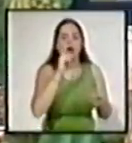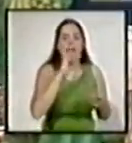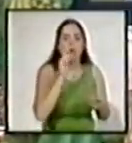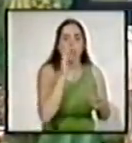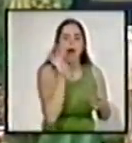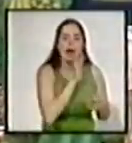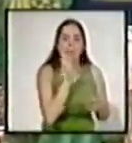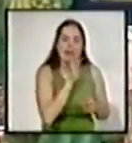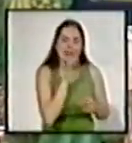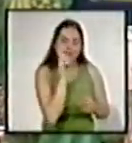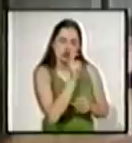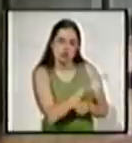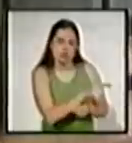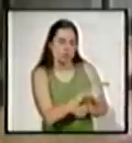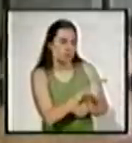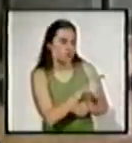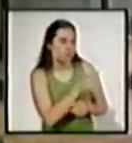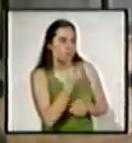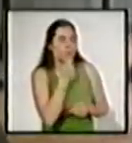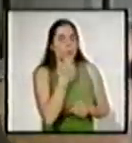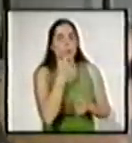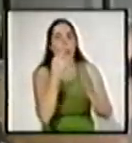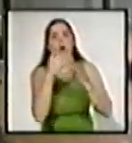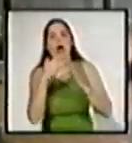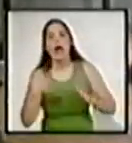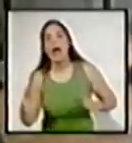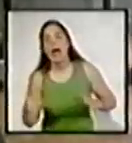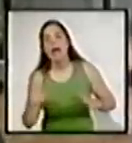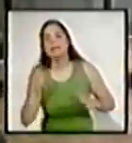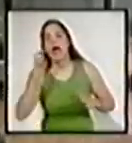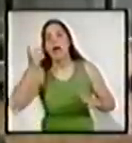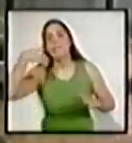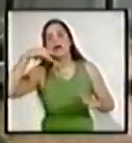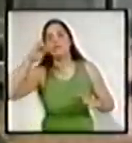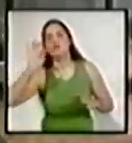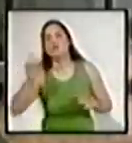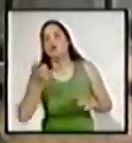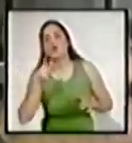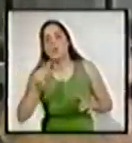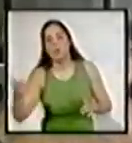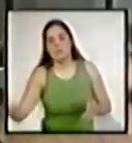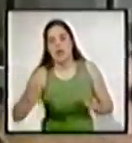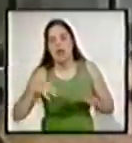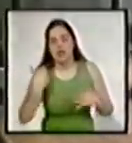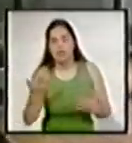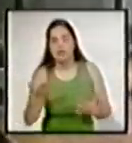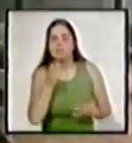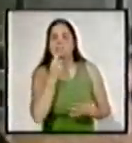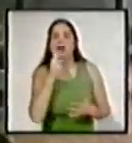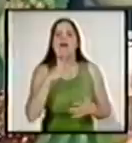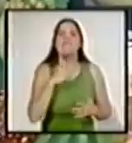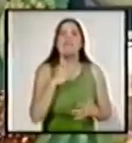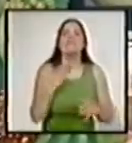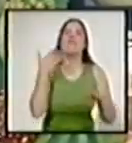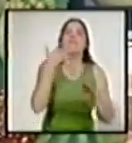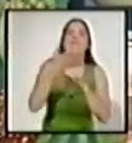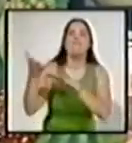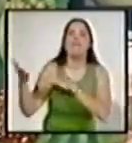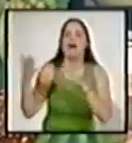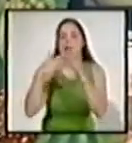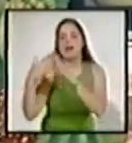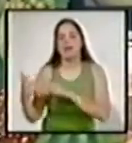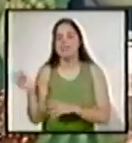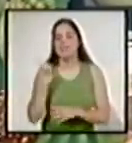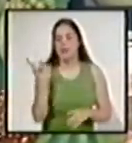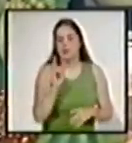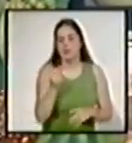está Pancho en su casa, si no está Pancho en su casa, lo tienen que hacer ustedes, todavía señora. No voy a domicilio. Todavía pueden llamar por teléfono a los números